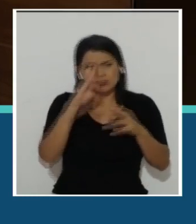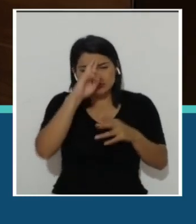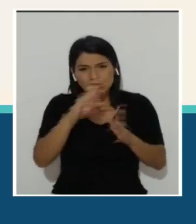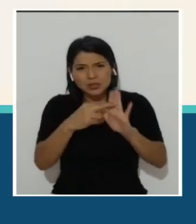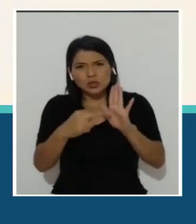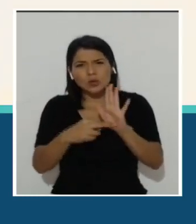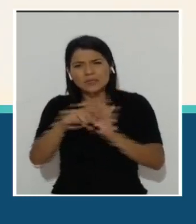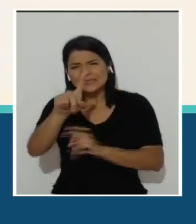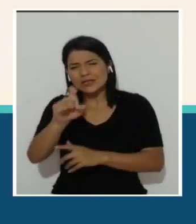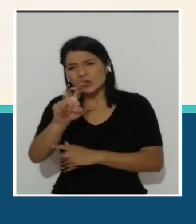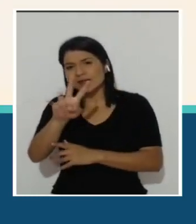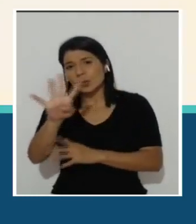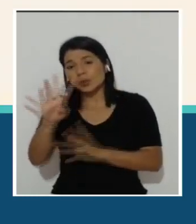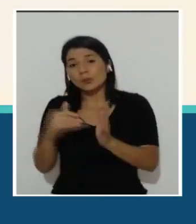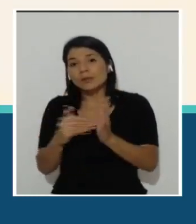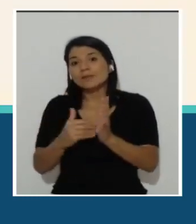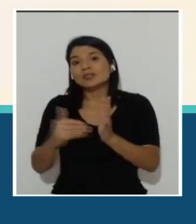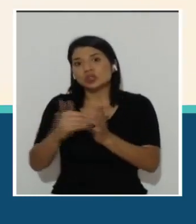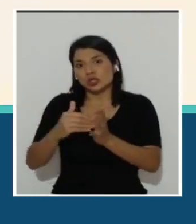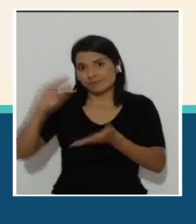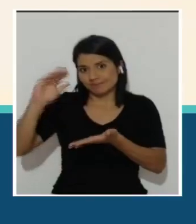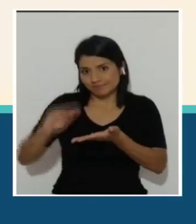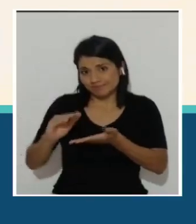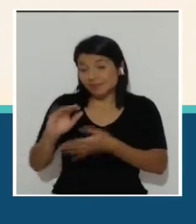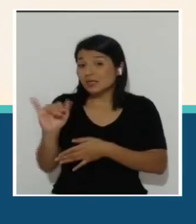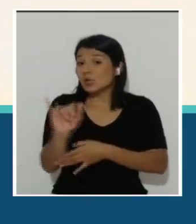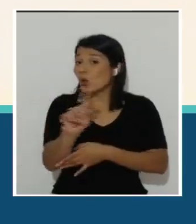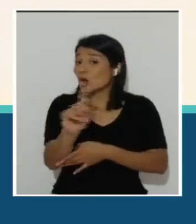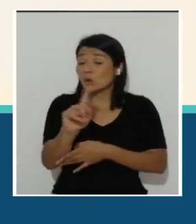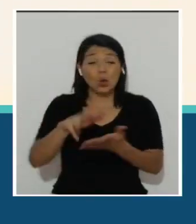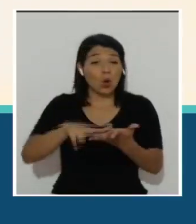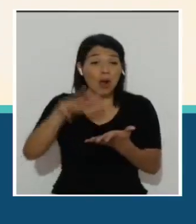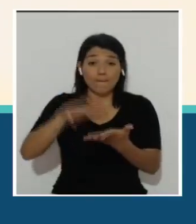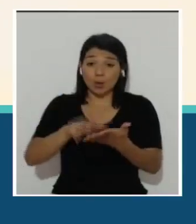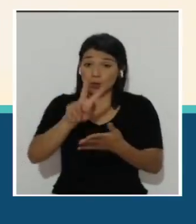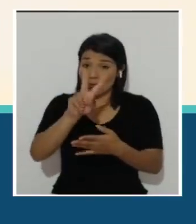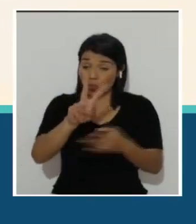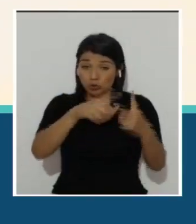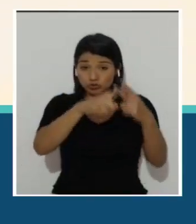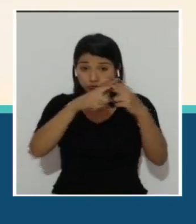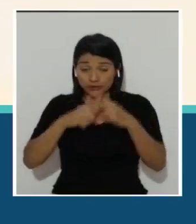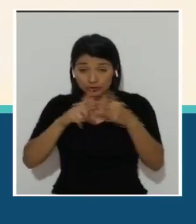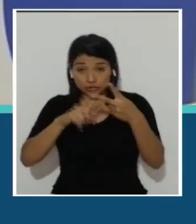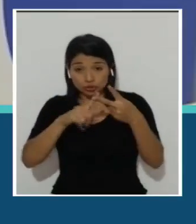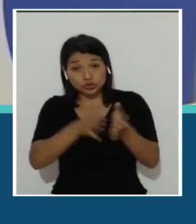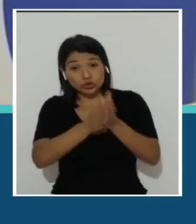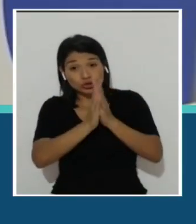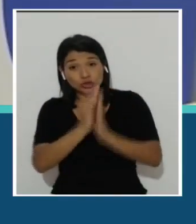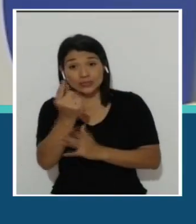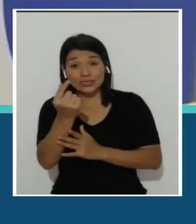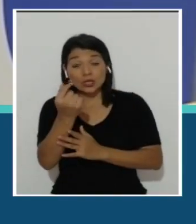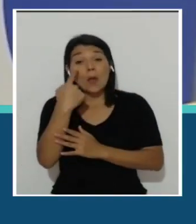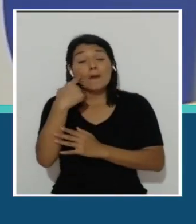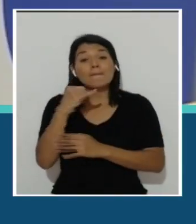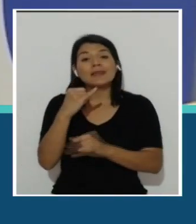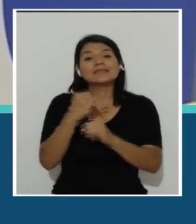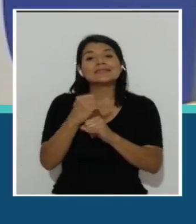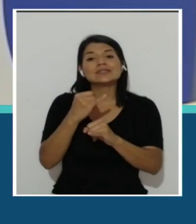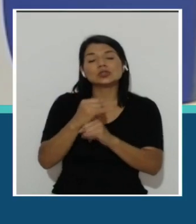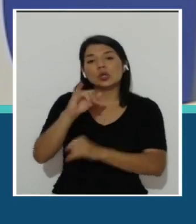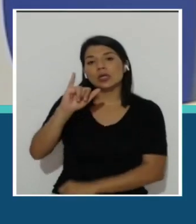presupuestario. Tampoco se aprobarán 2 créditos y una solicitud de recursos para el Instituto Costarricense del Deporte, ICODER, ya que para